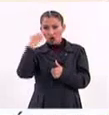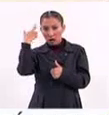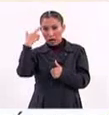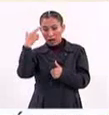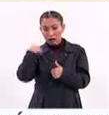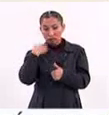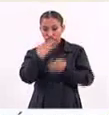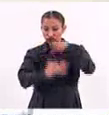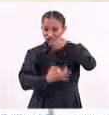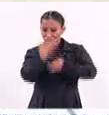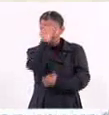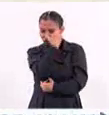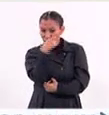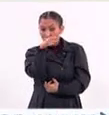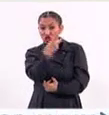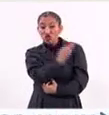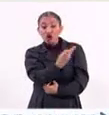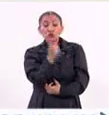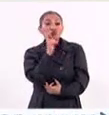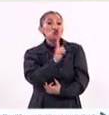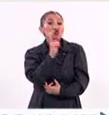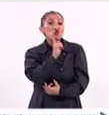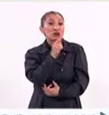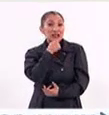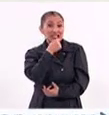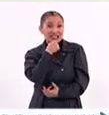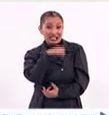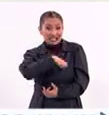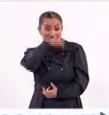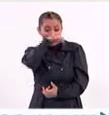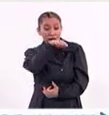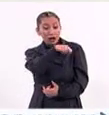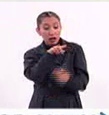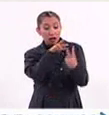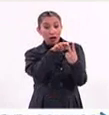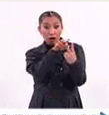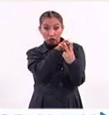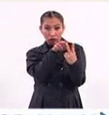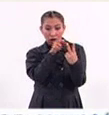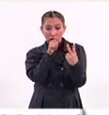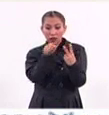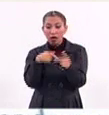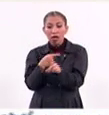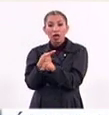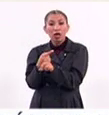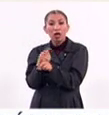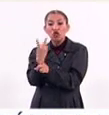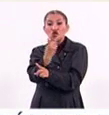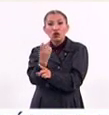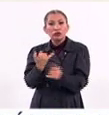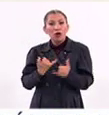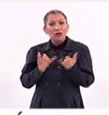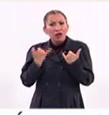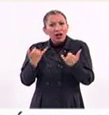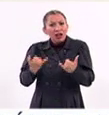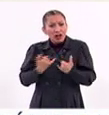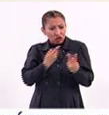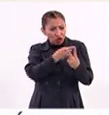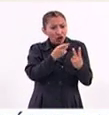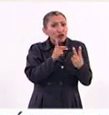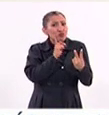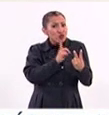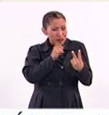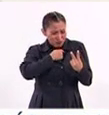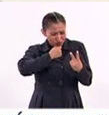juzgar a dos viejitas que resulta que han mancillado a dos jóvenes. Dos viejitas.